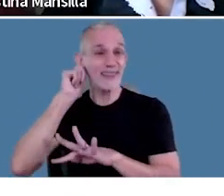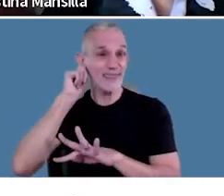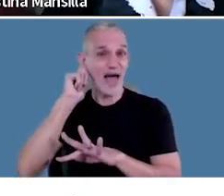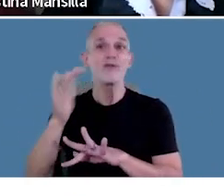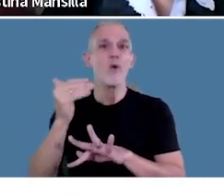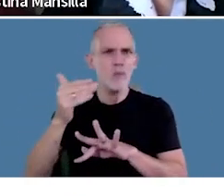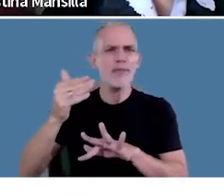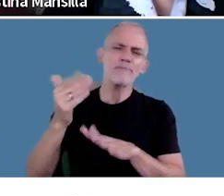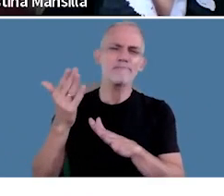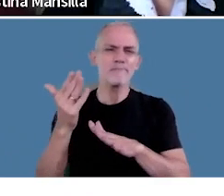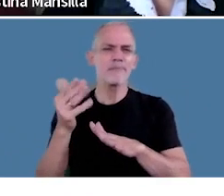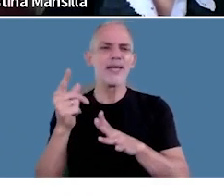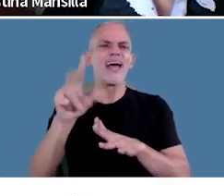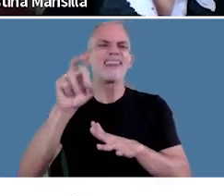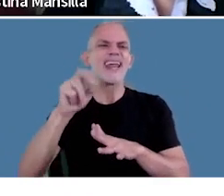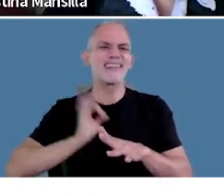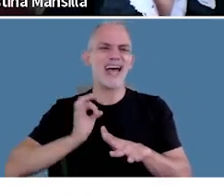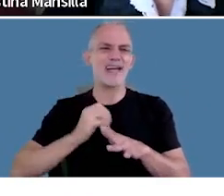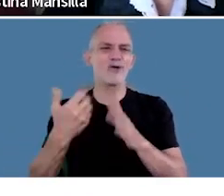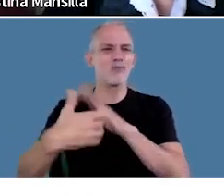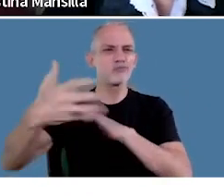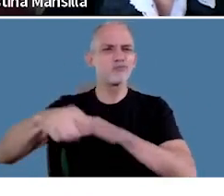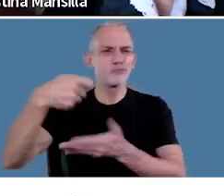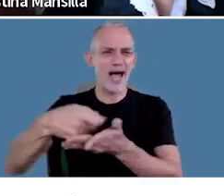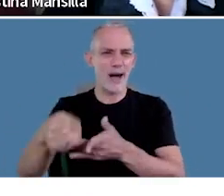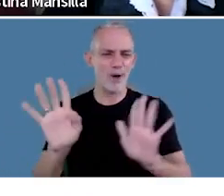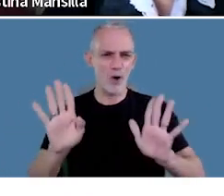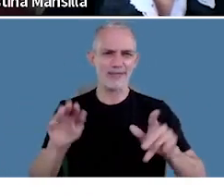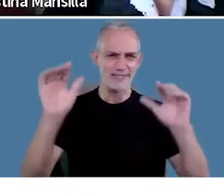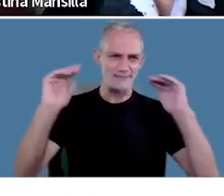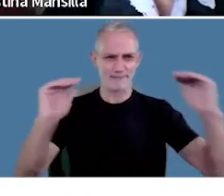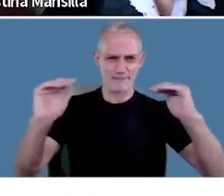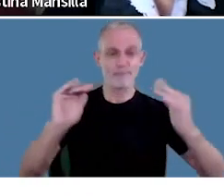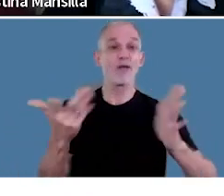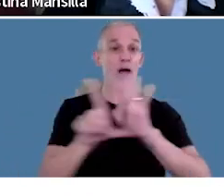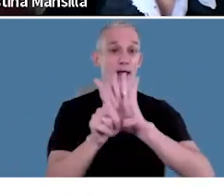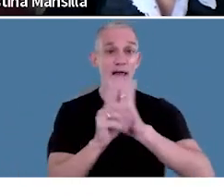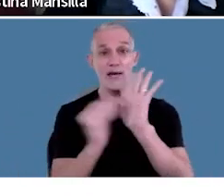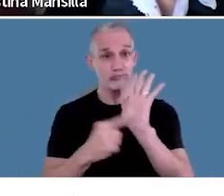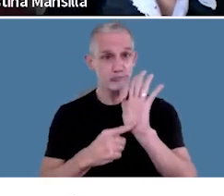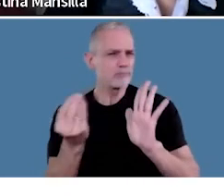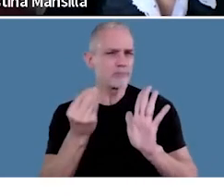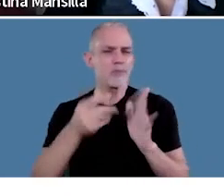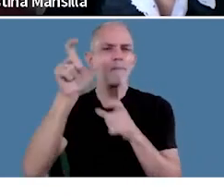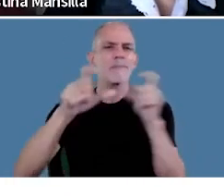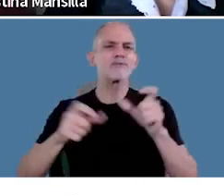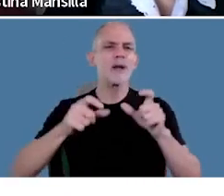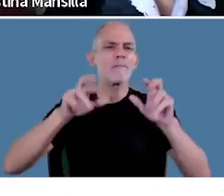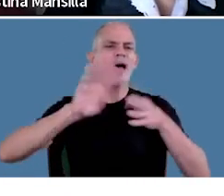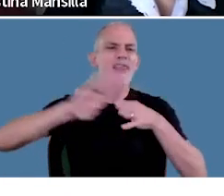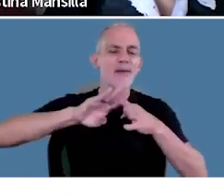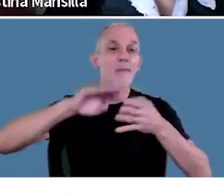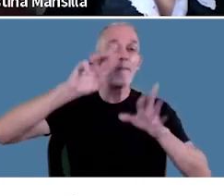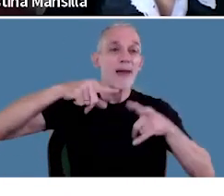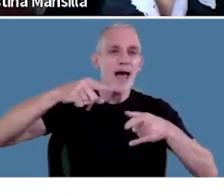la opción y 30 años de aporte. En la ley lo que estableció es que el plan de pago de